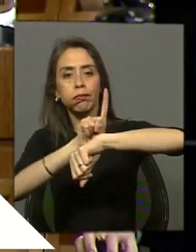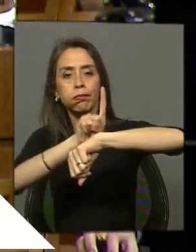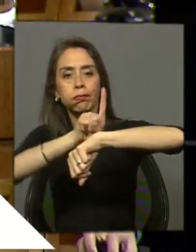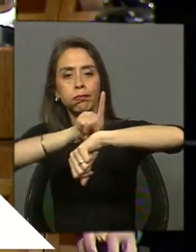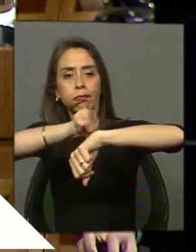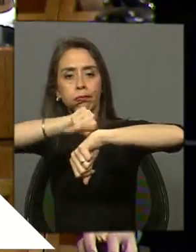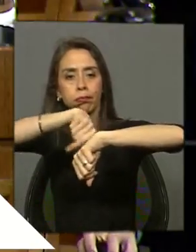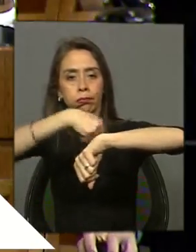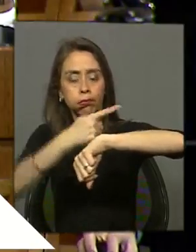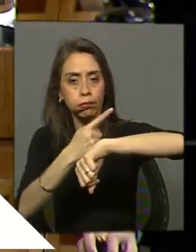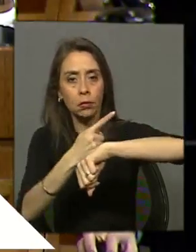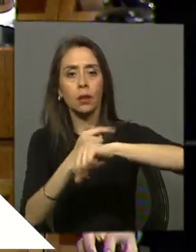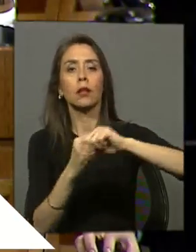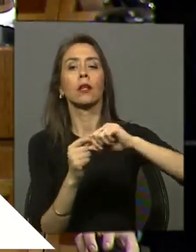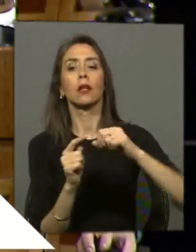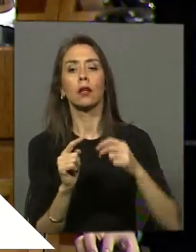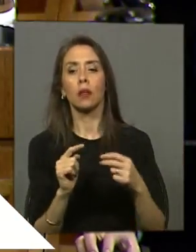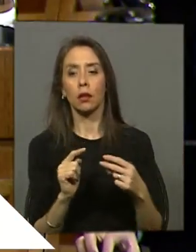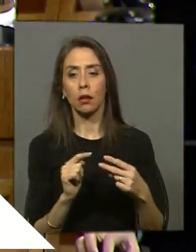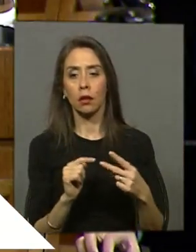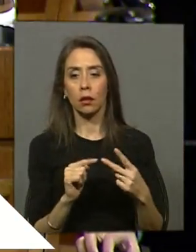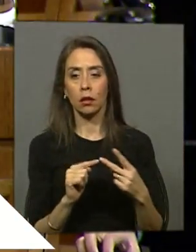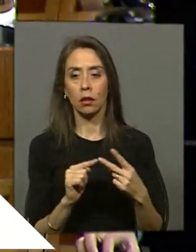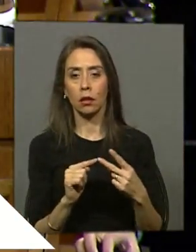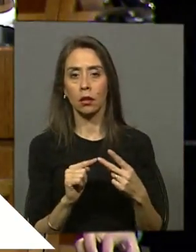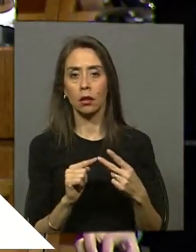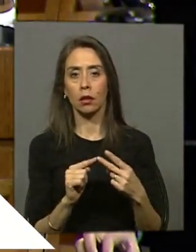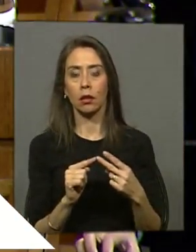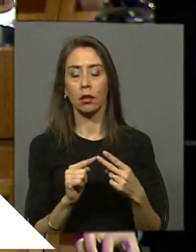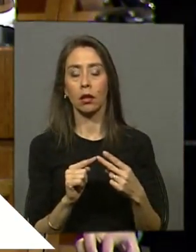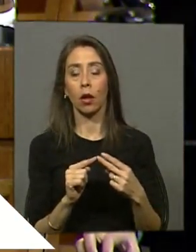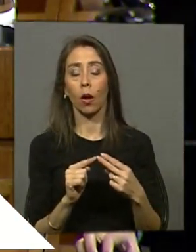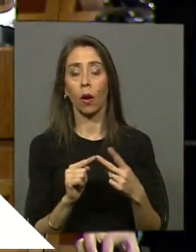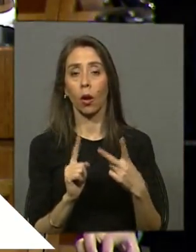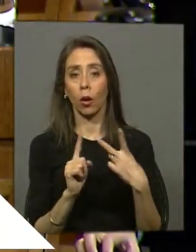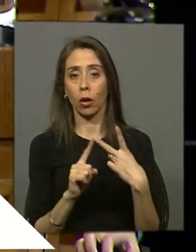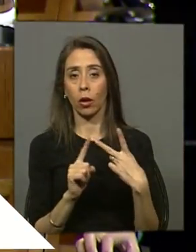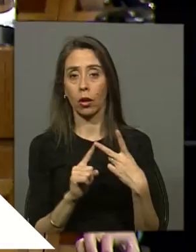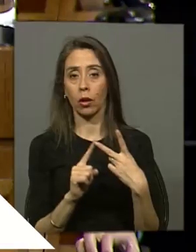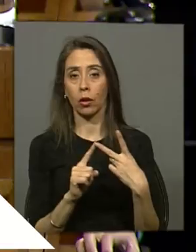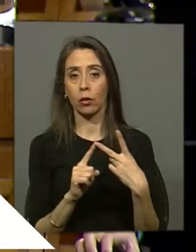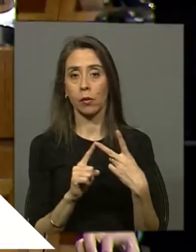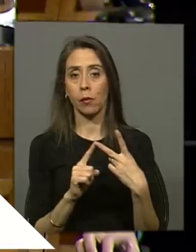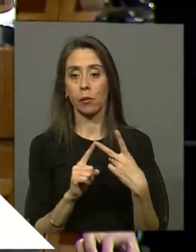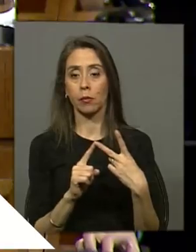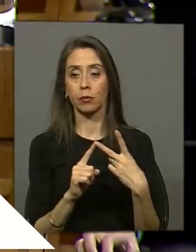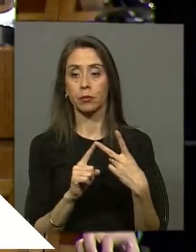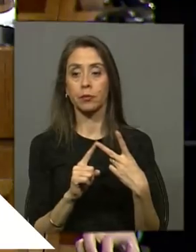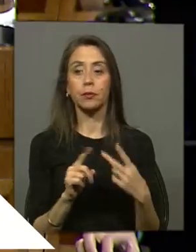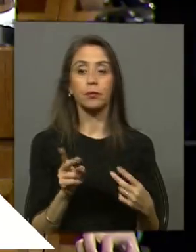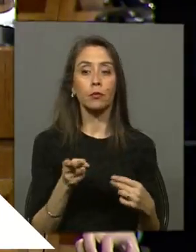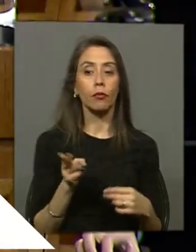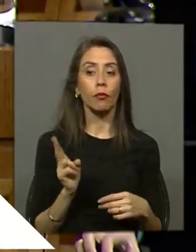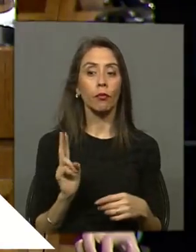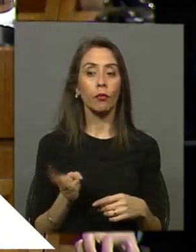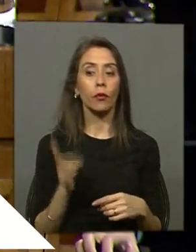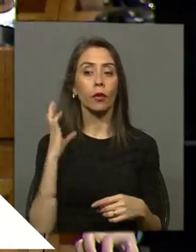usado a los usuarios o, y se les prohíbe, digamos,